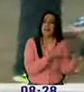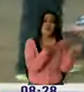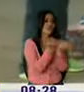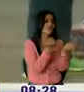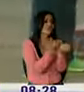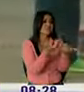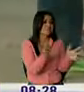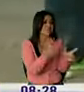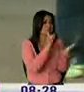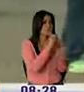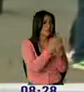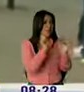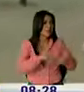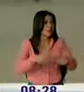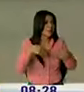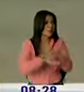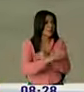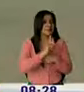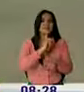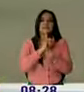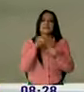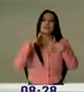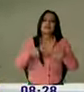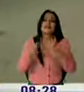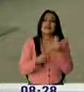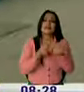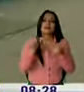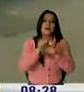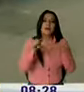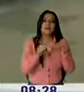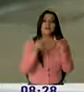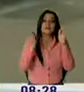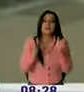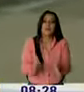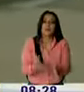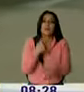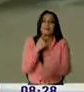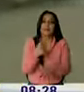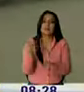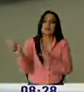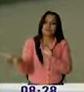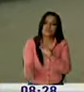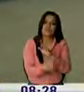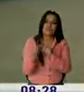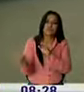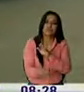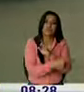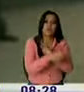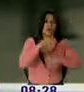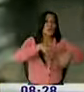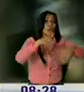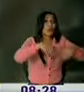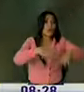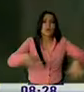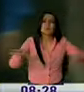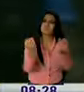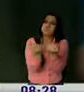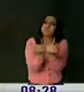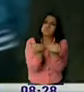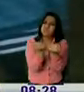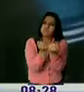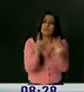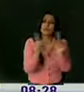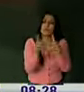¿verdad? Por supuesto, lo que aquí hace el administrador del balneario es que entre paulatinamente la gente para que no se aglomere, para que también la